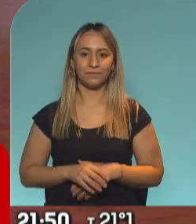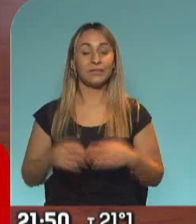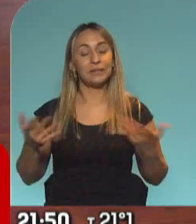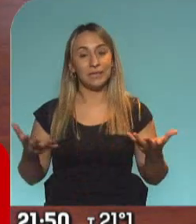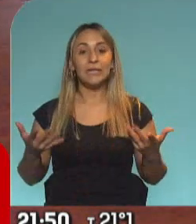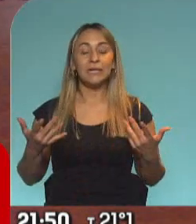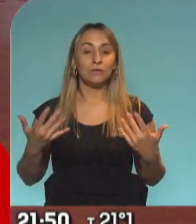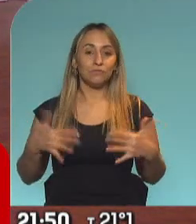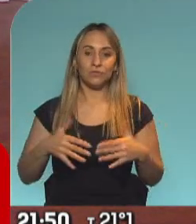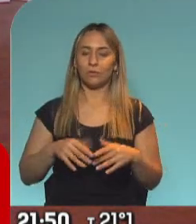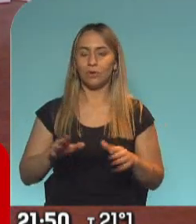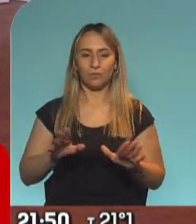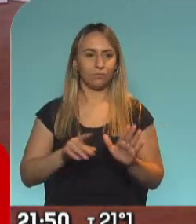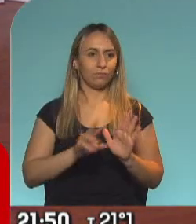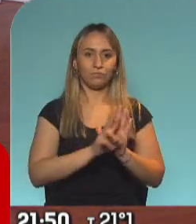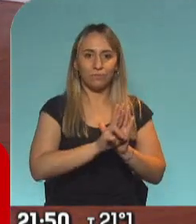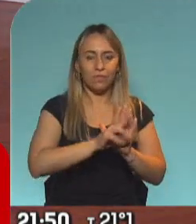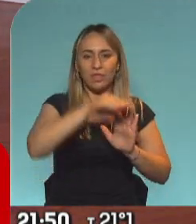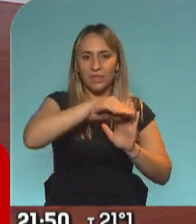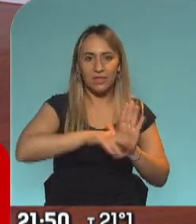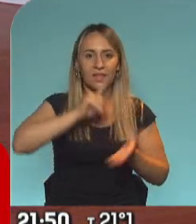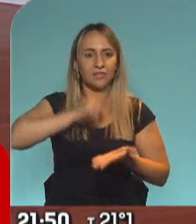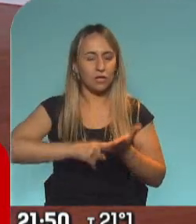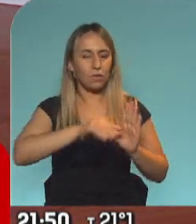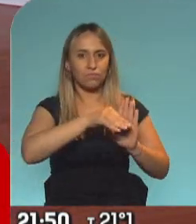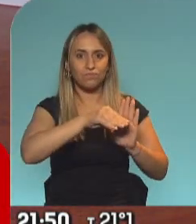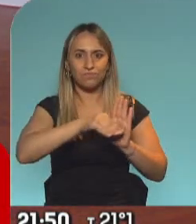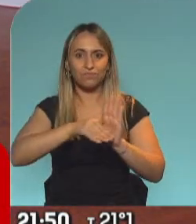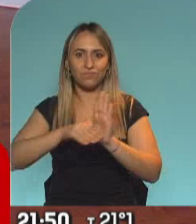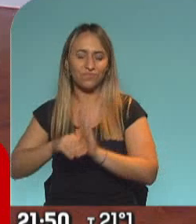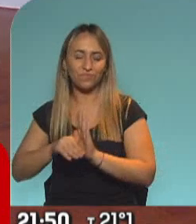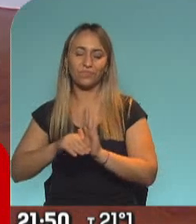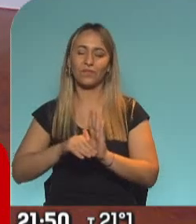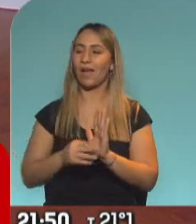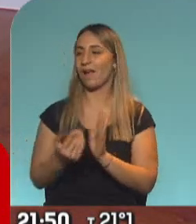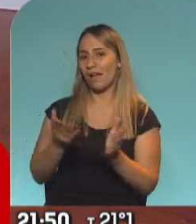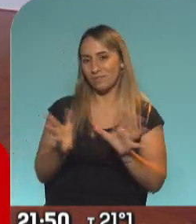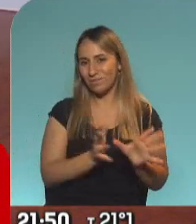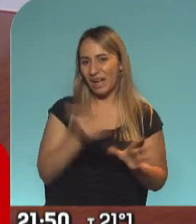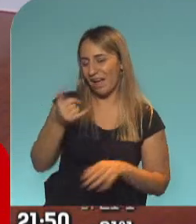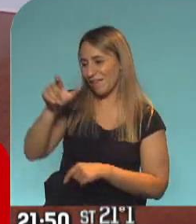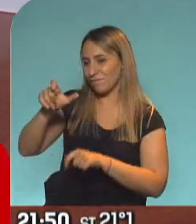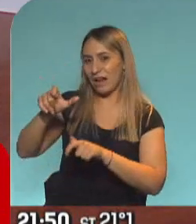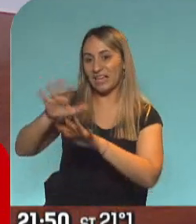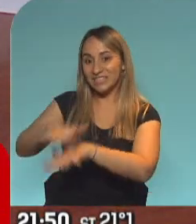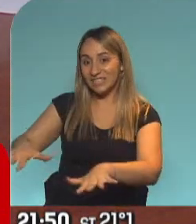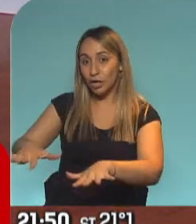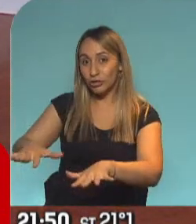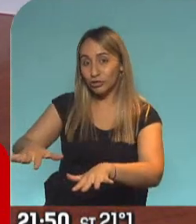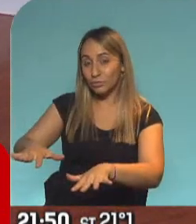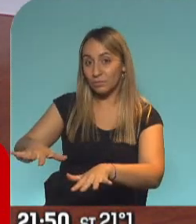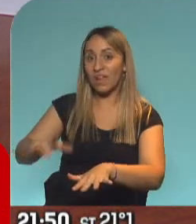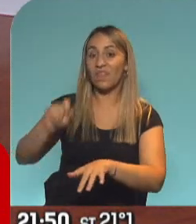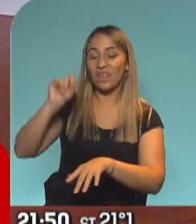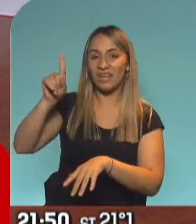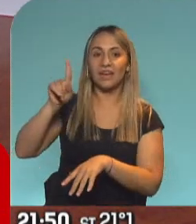Y entre tantas restricciones, entre tantas medidas sanitarias, alguien que ha recibido una buena noticia hoy. Sí, claro. Todos los niños y niñas, niñes de